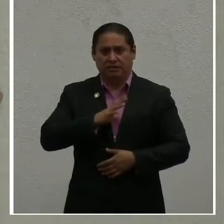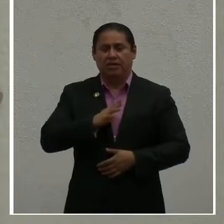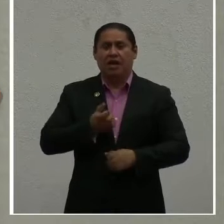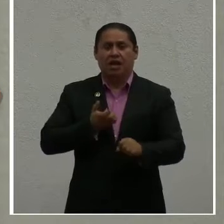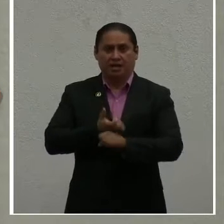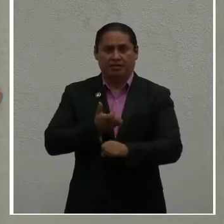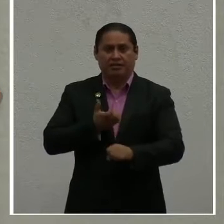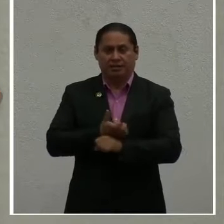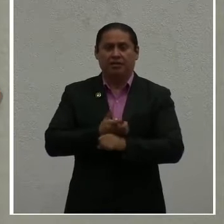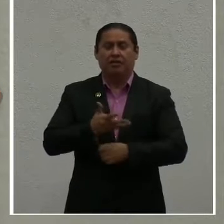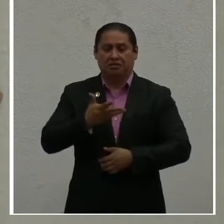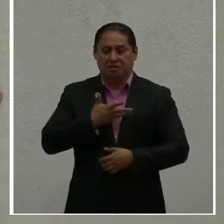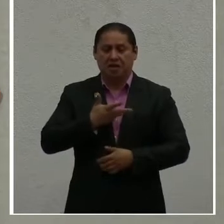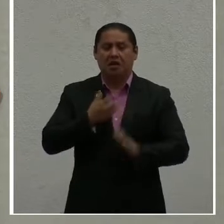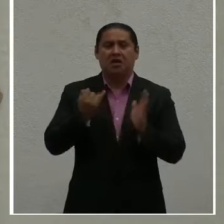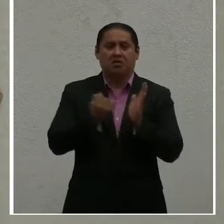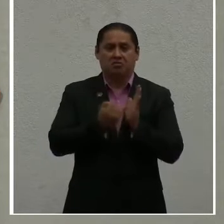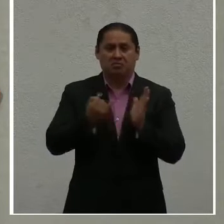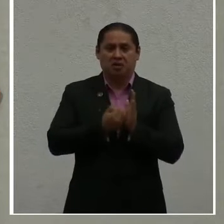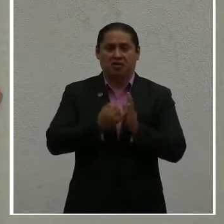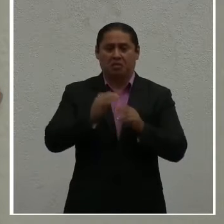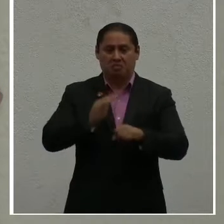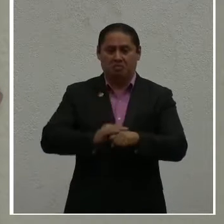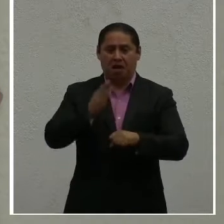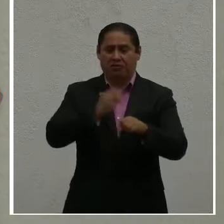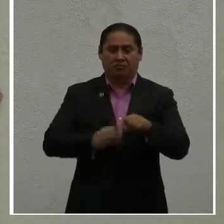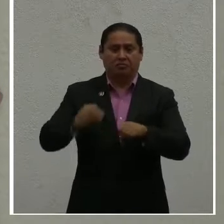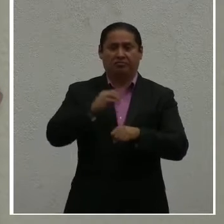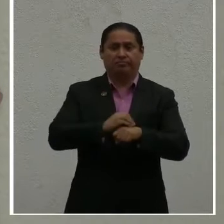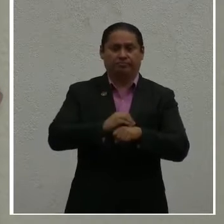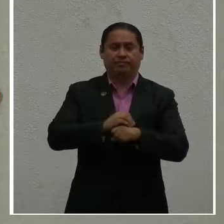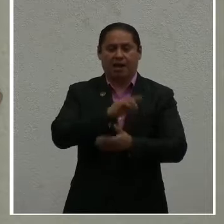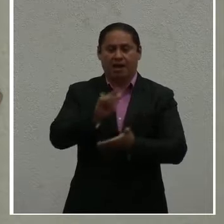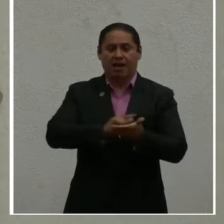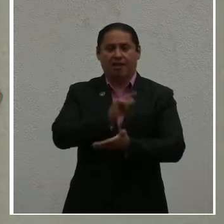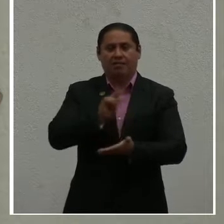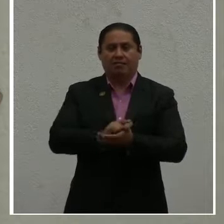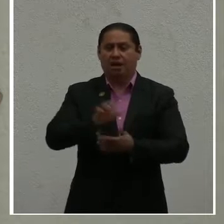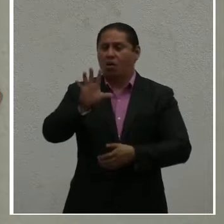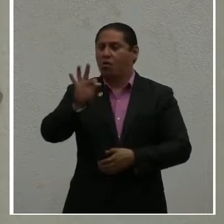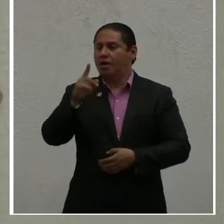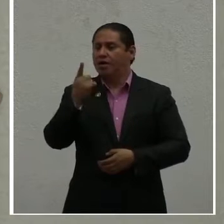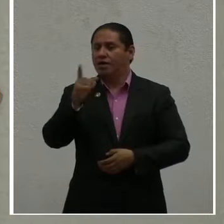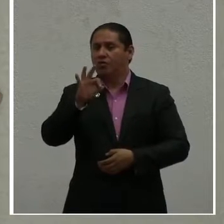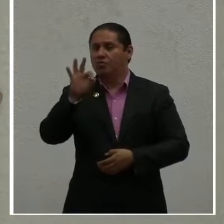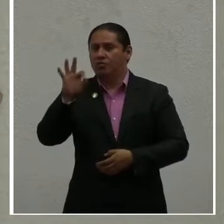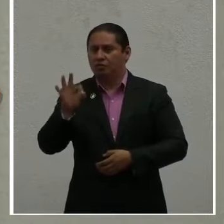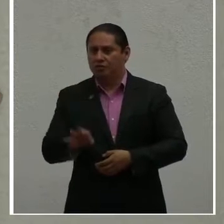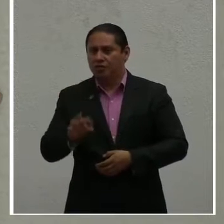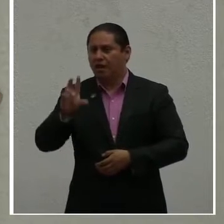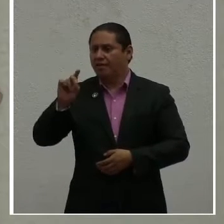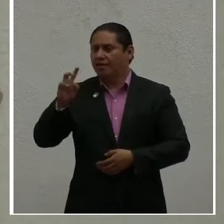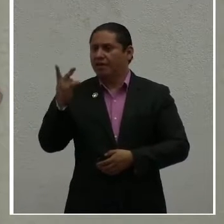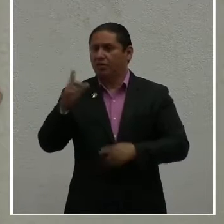impuestos adicionales en su ley fiscal, representan el 41% de las 32 entidades federativas,